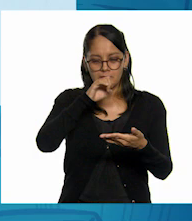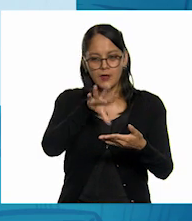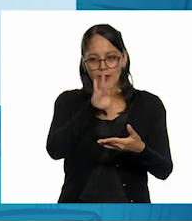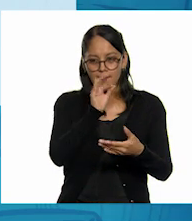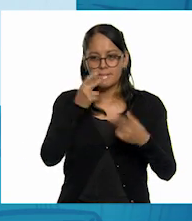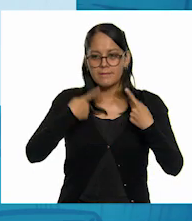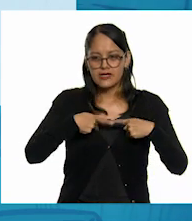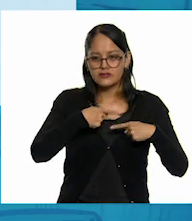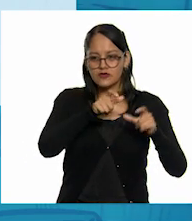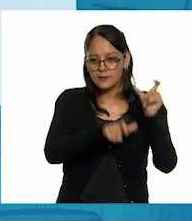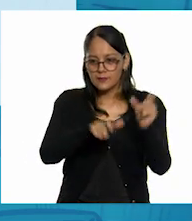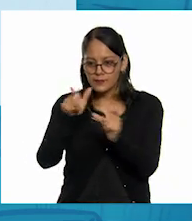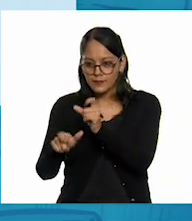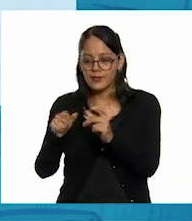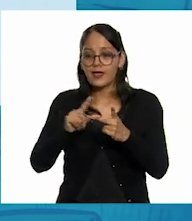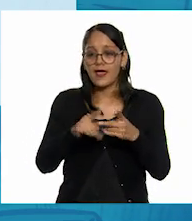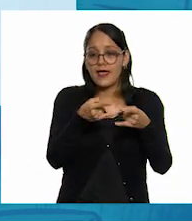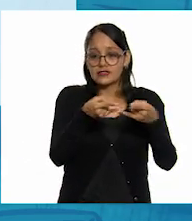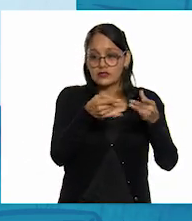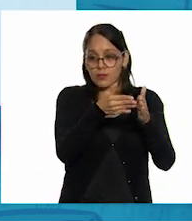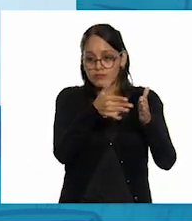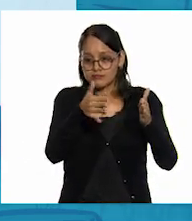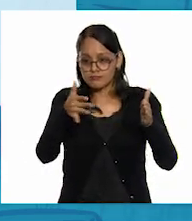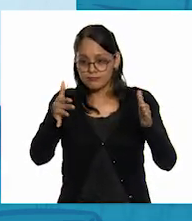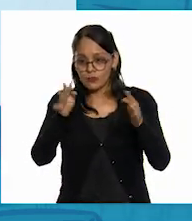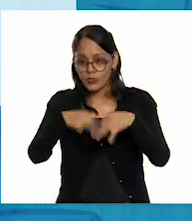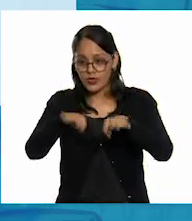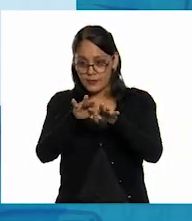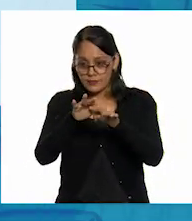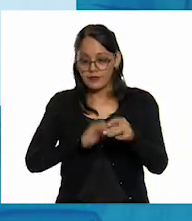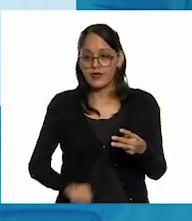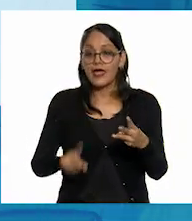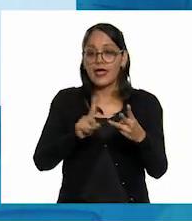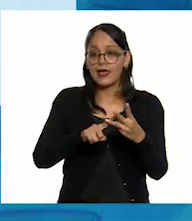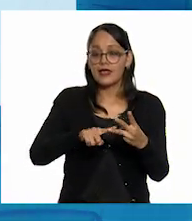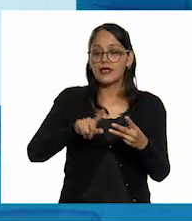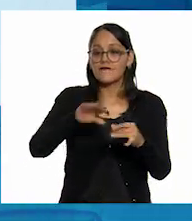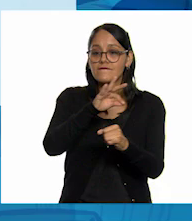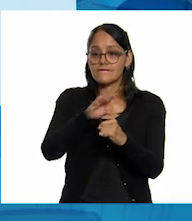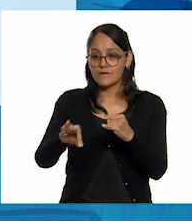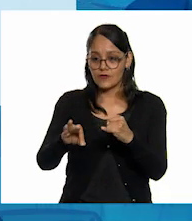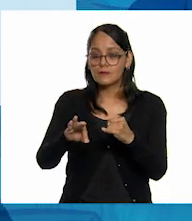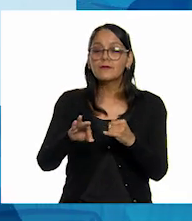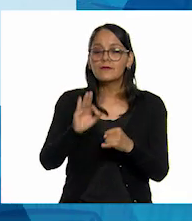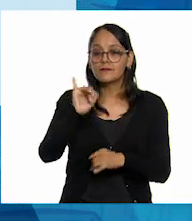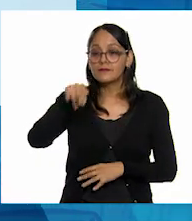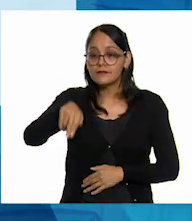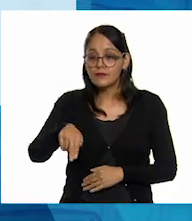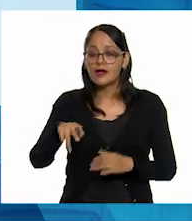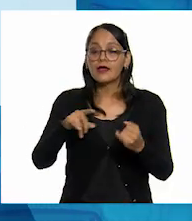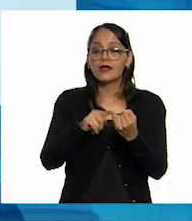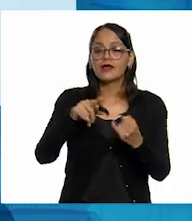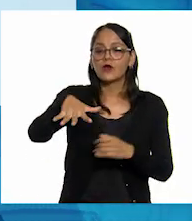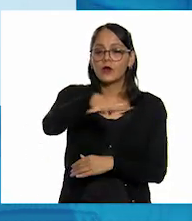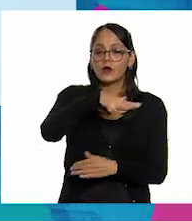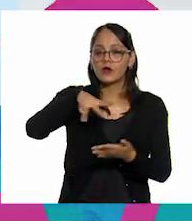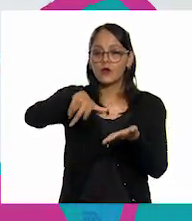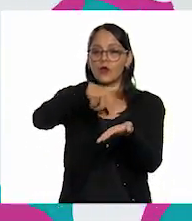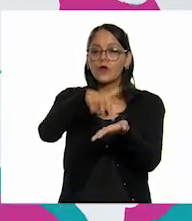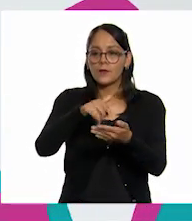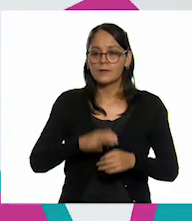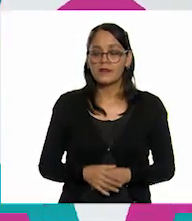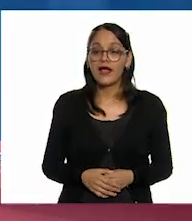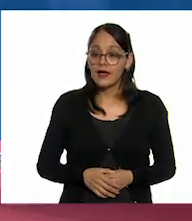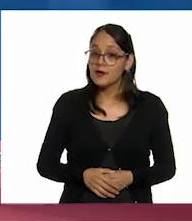trama, el desenlace y los ambientes o escenarios en que se desarrolla. Estuvo muy entretenida